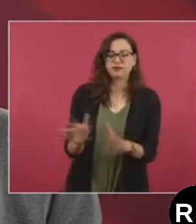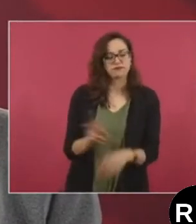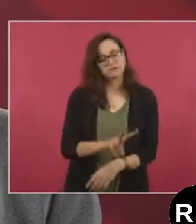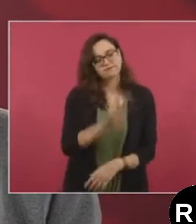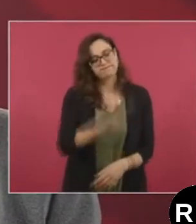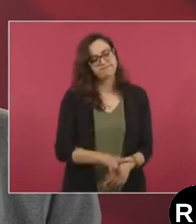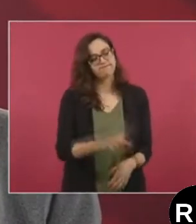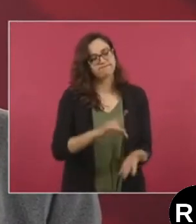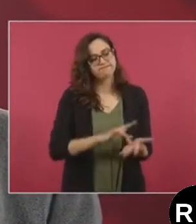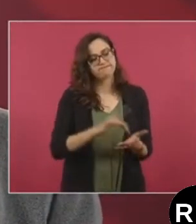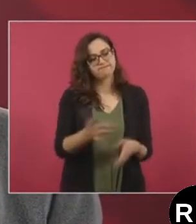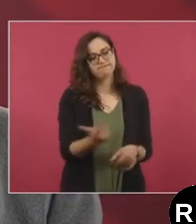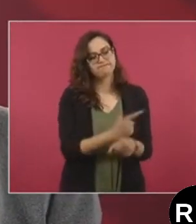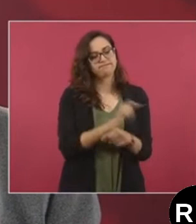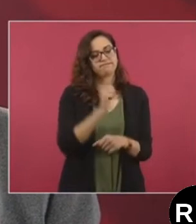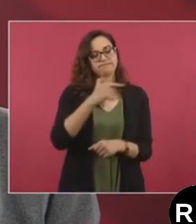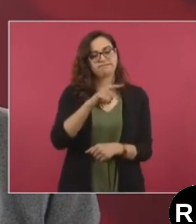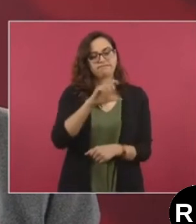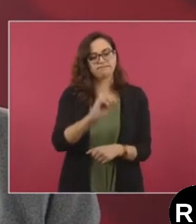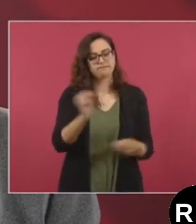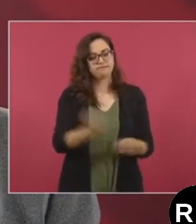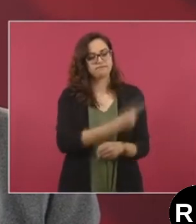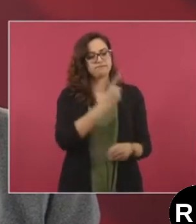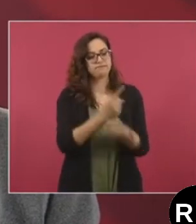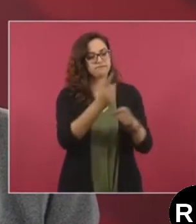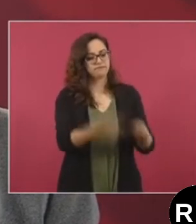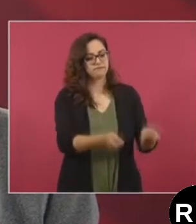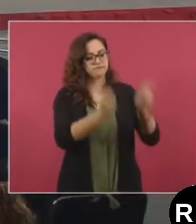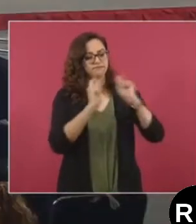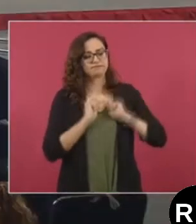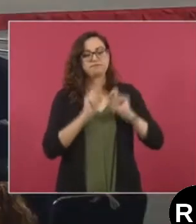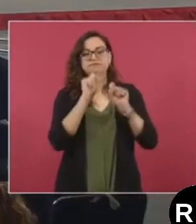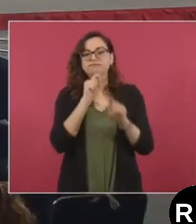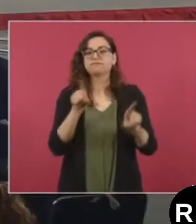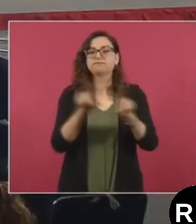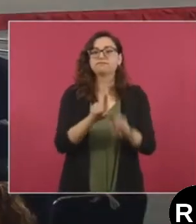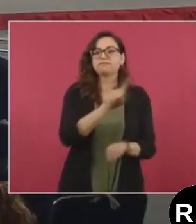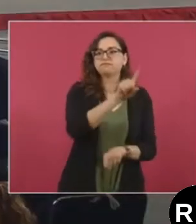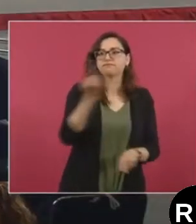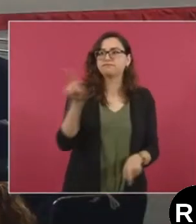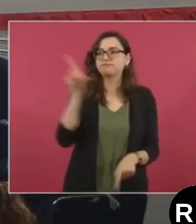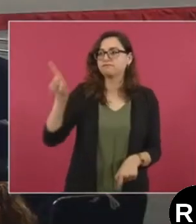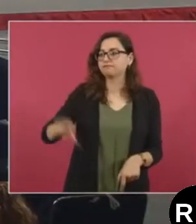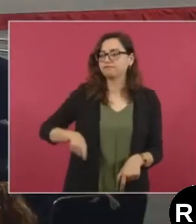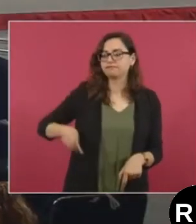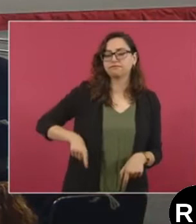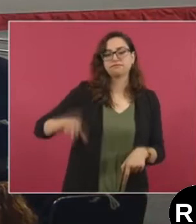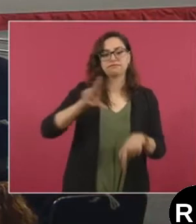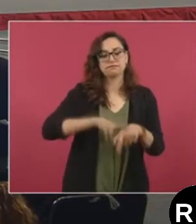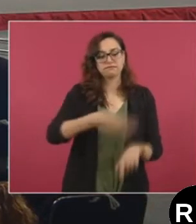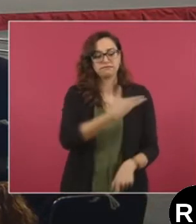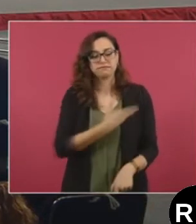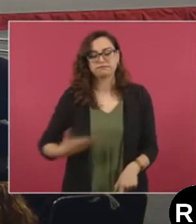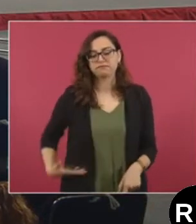Obrador por esta gran oportunidad, así como a los gobernadores y a los presidentes municipales que me